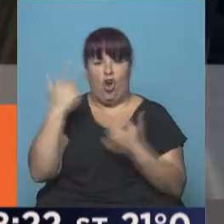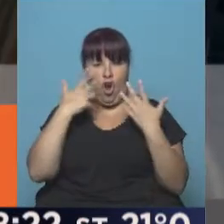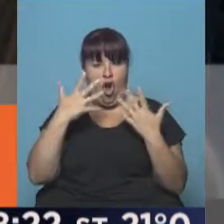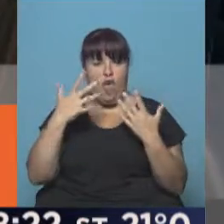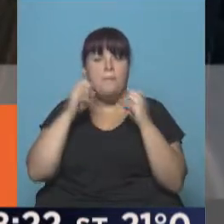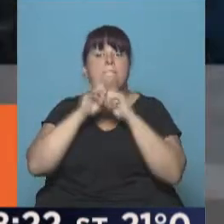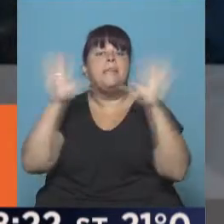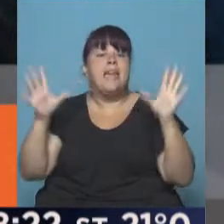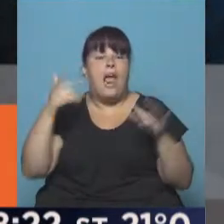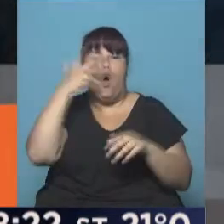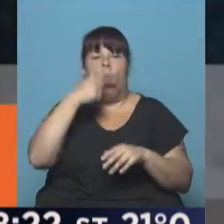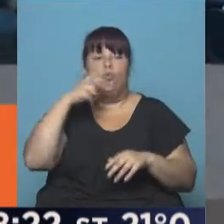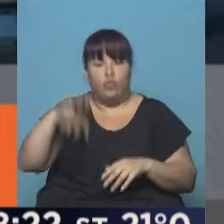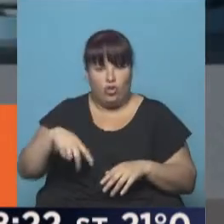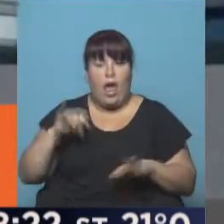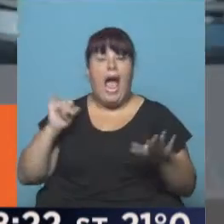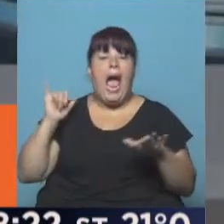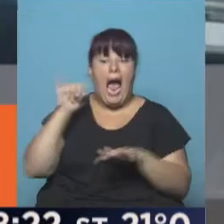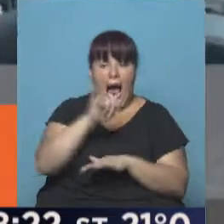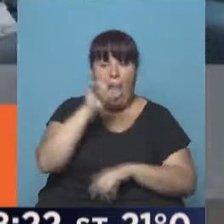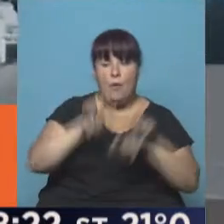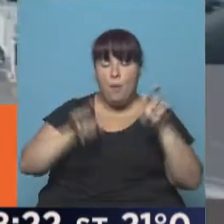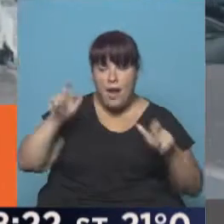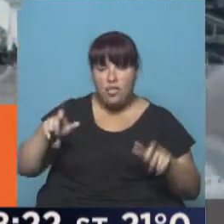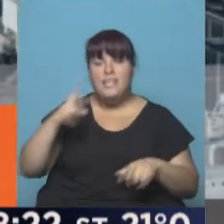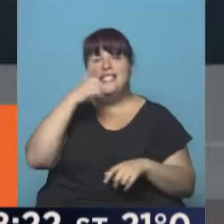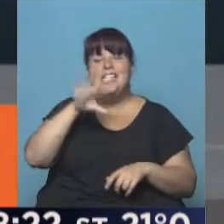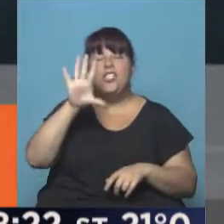el milagro del Hudson. Un avión de pasajeros con